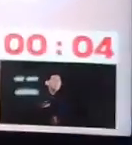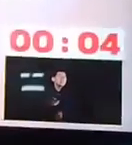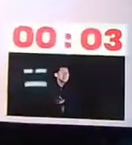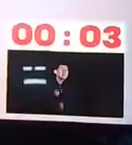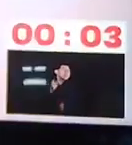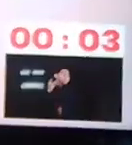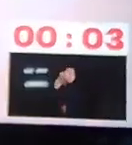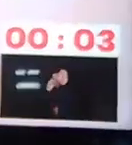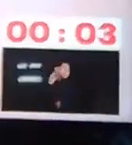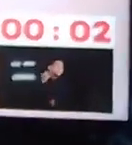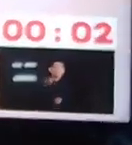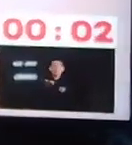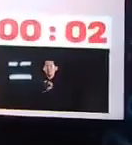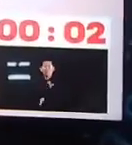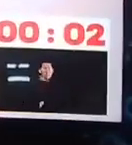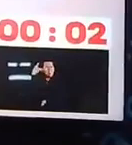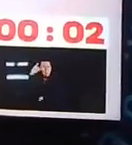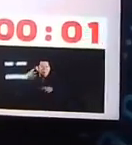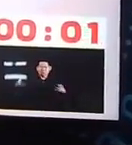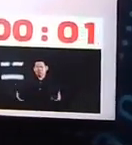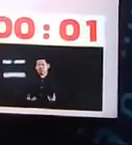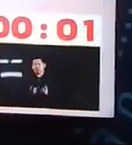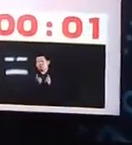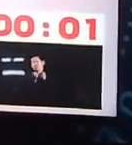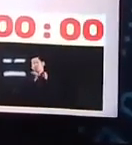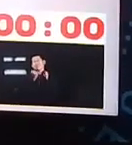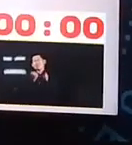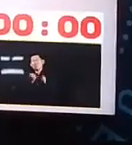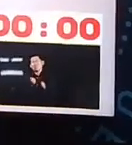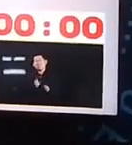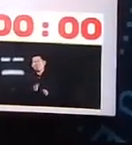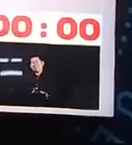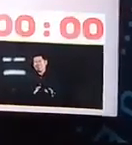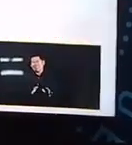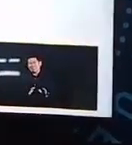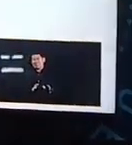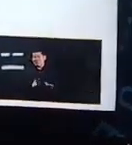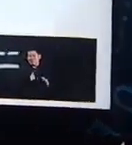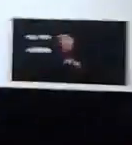que rescató al Estado y el municipio de Puebla. A mí me parece que hay muchas incongruencias.